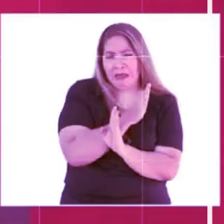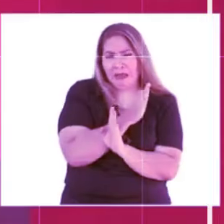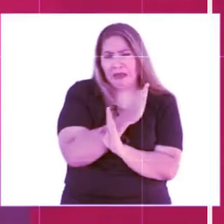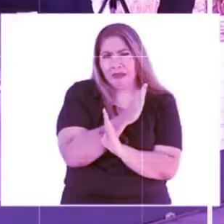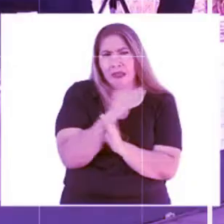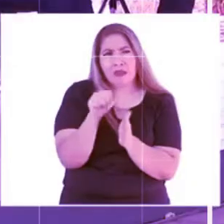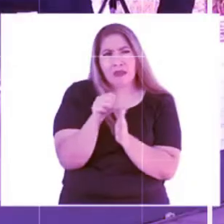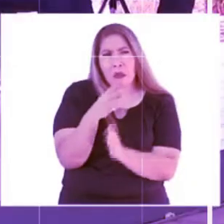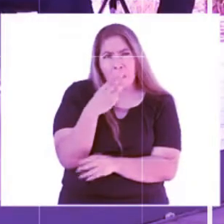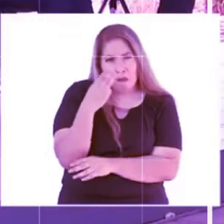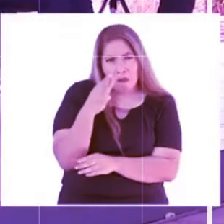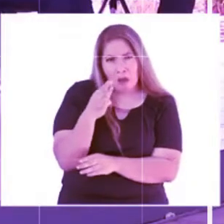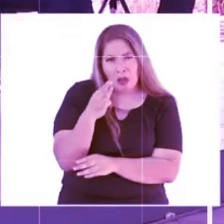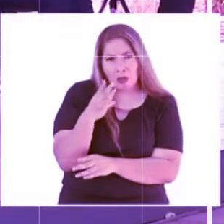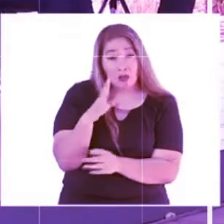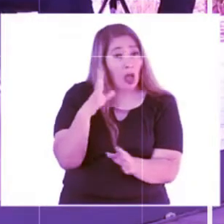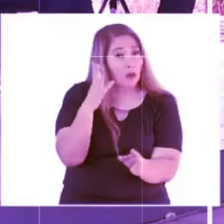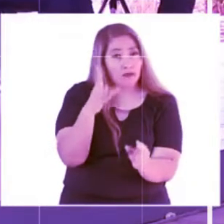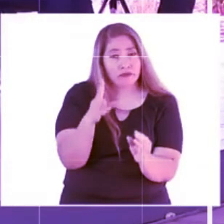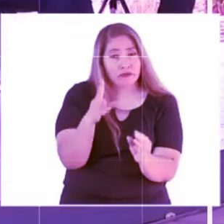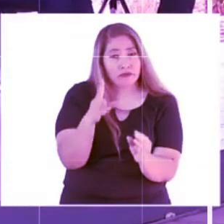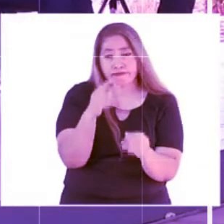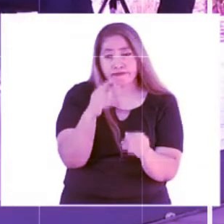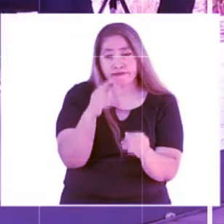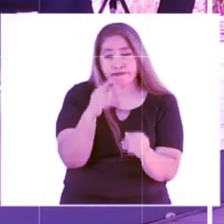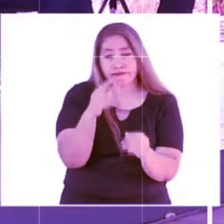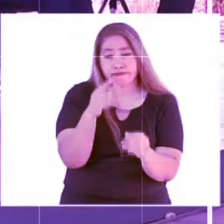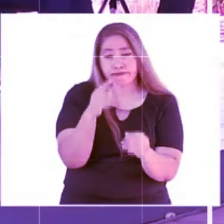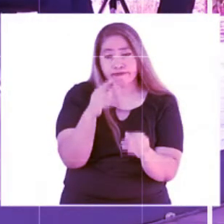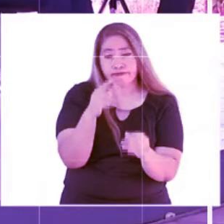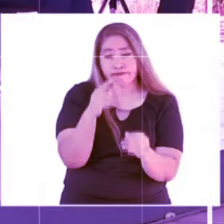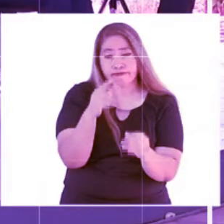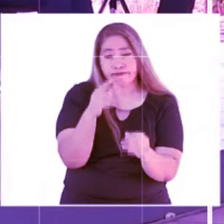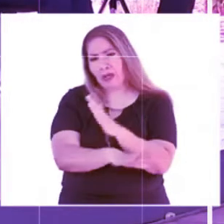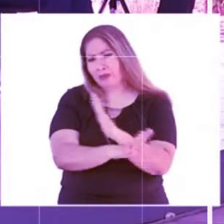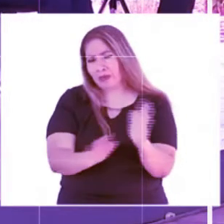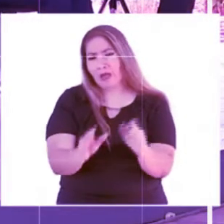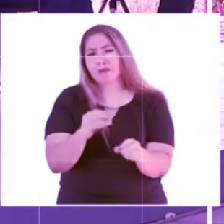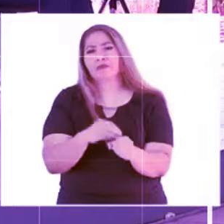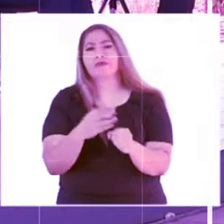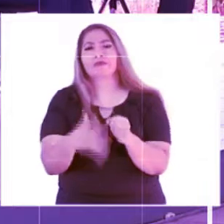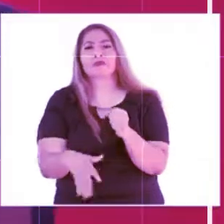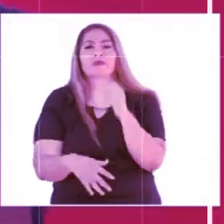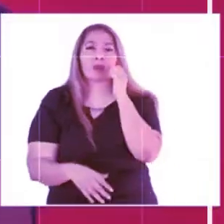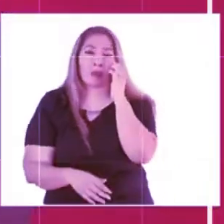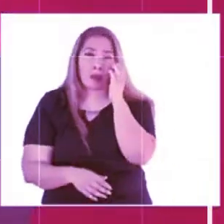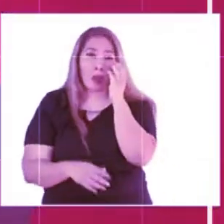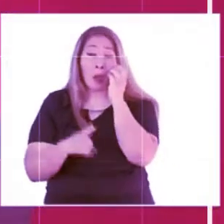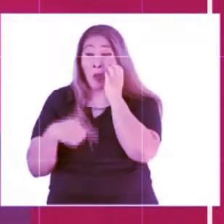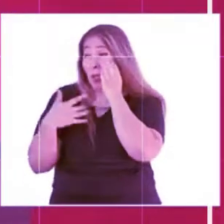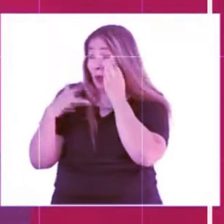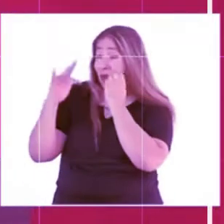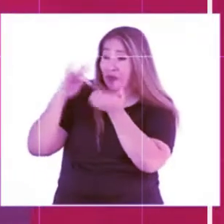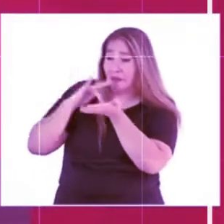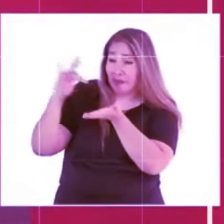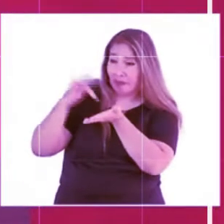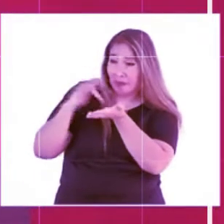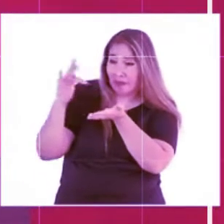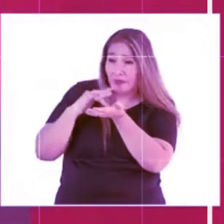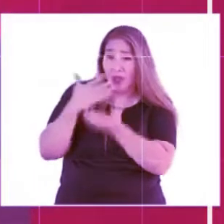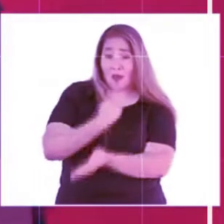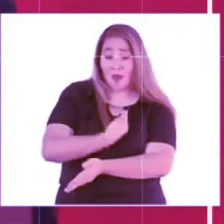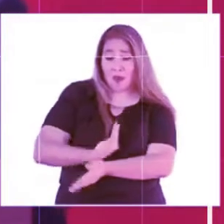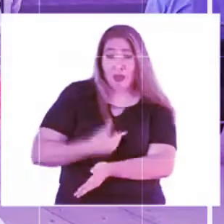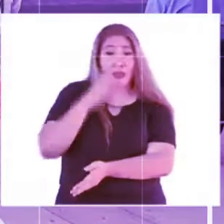el mes habremos concluido. Hoy quiero agradecer al presidente de China, Xi